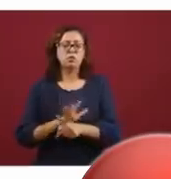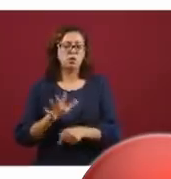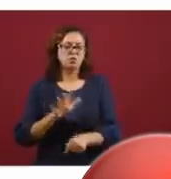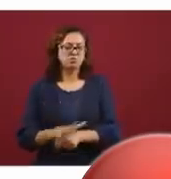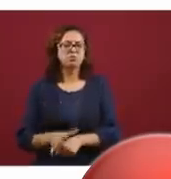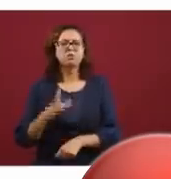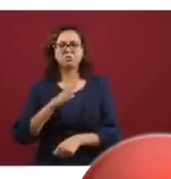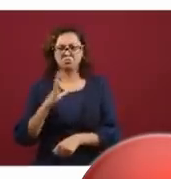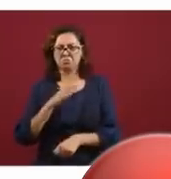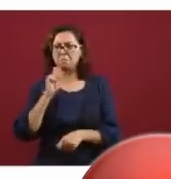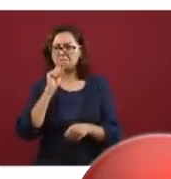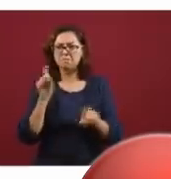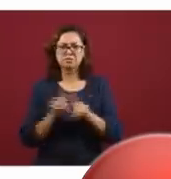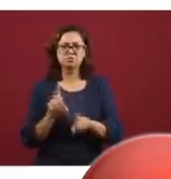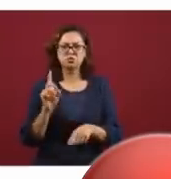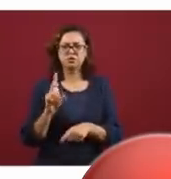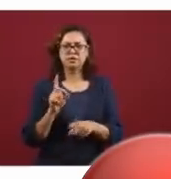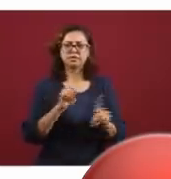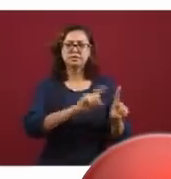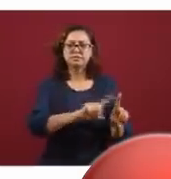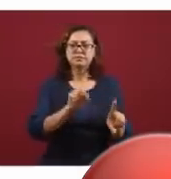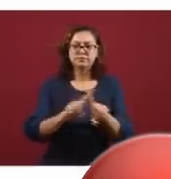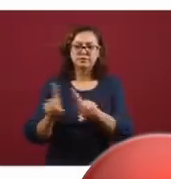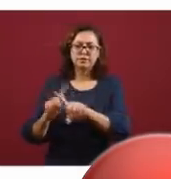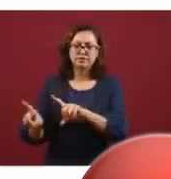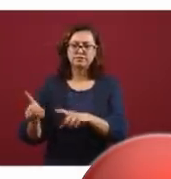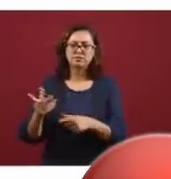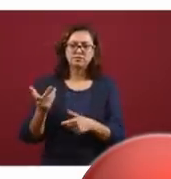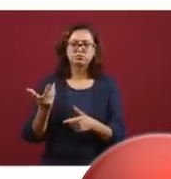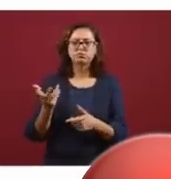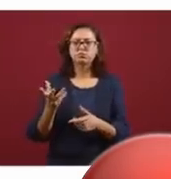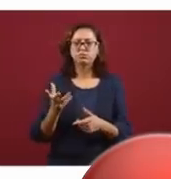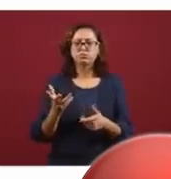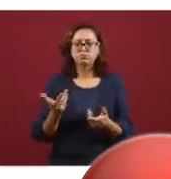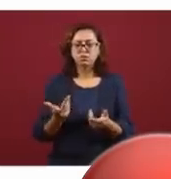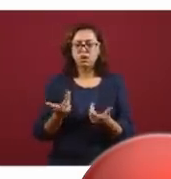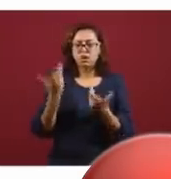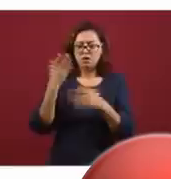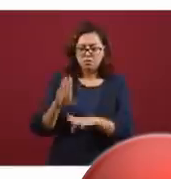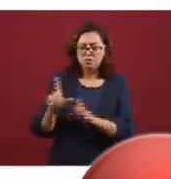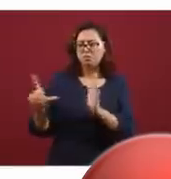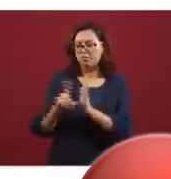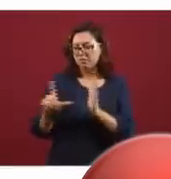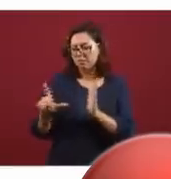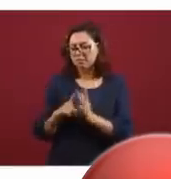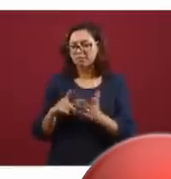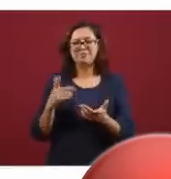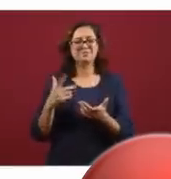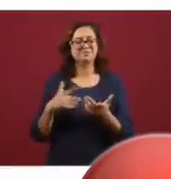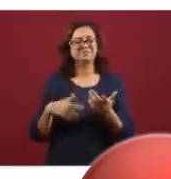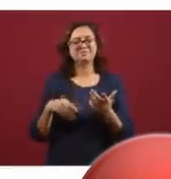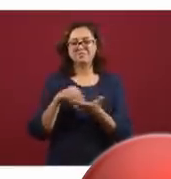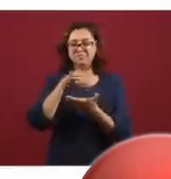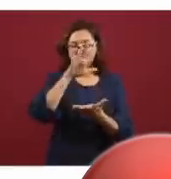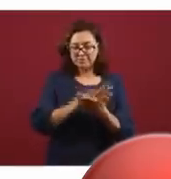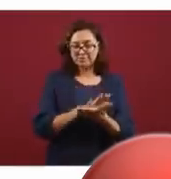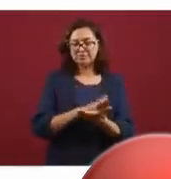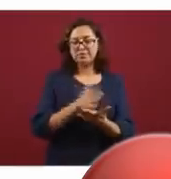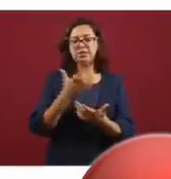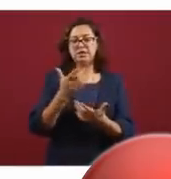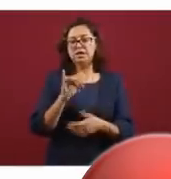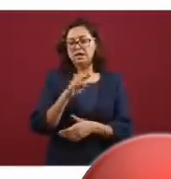fuentes internas también de localización de bienes en todas partes, formación de cuentas, de tarjetas, todos registros en el